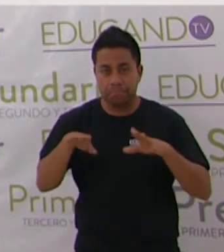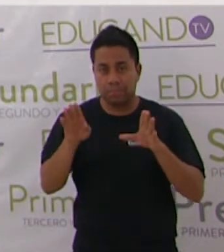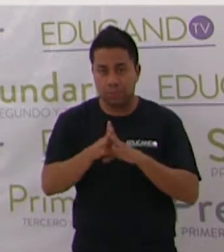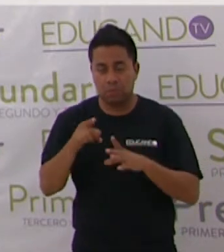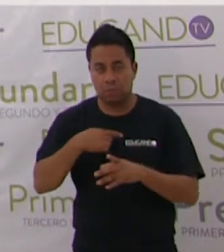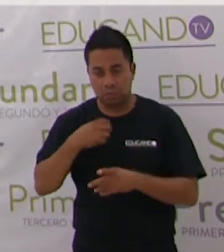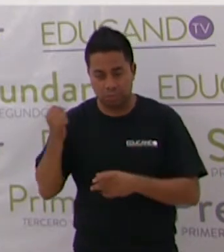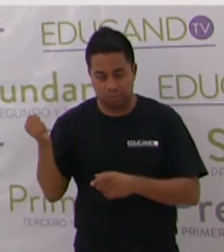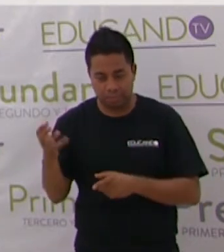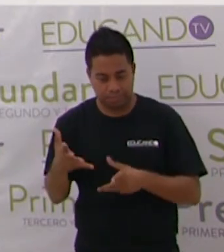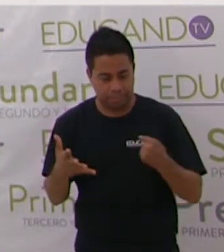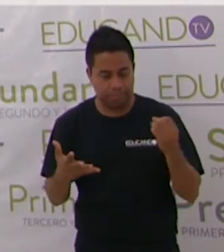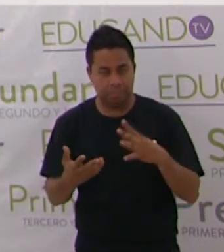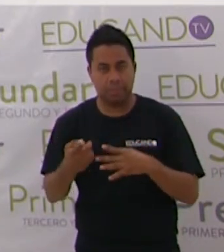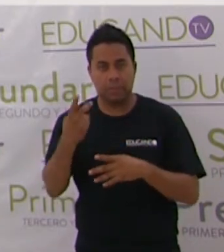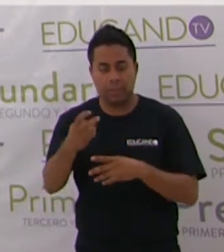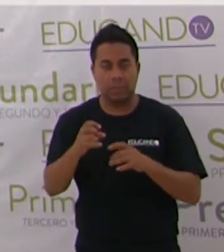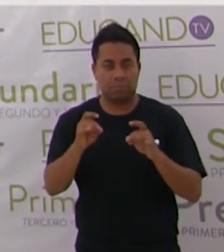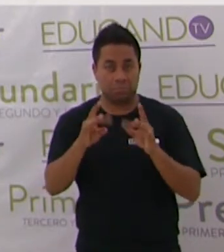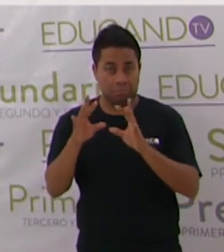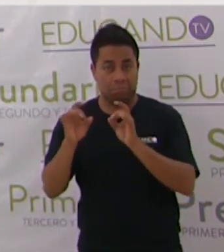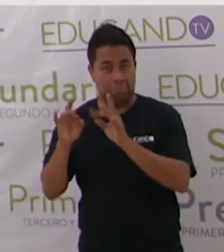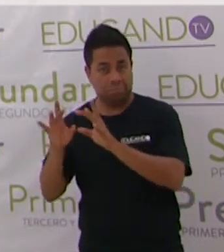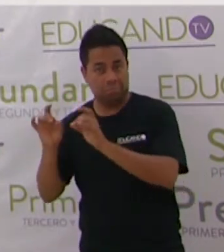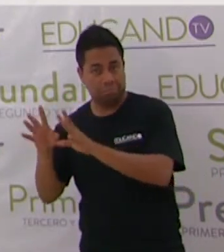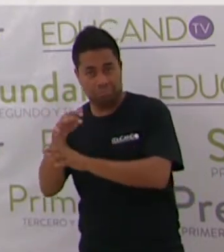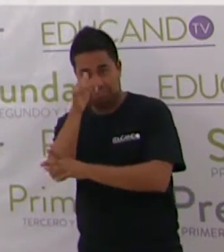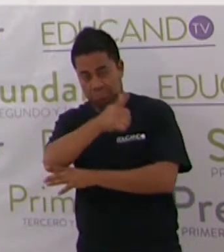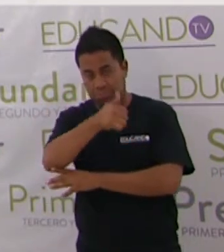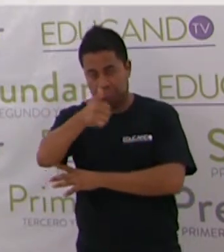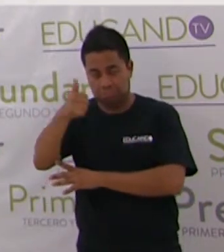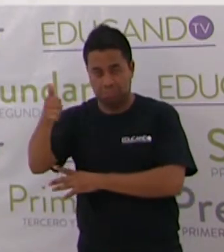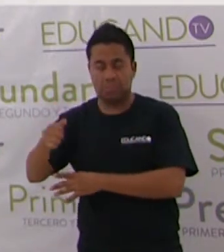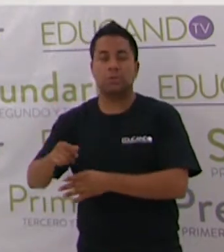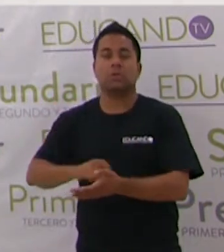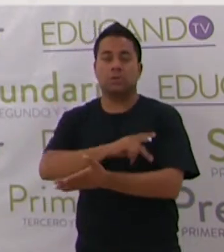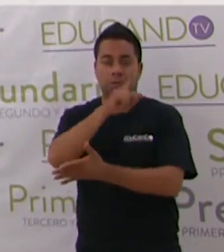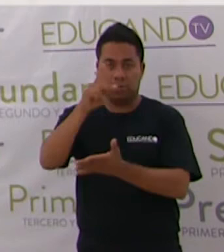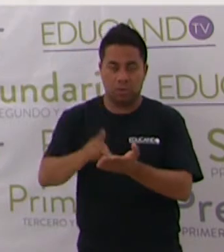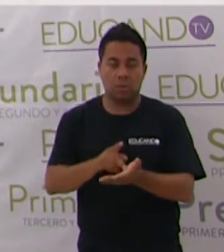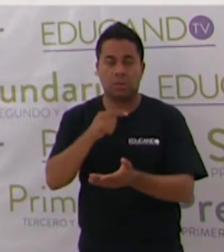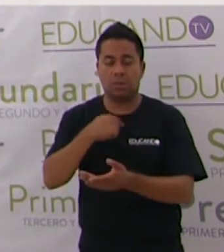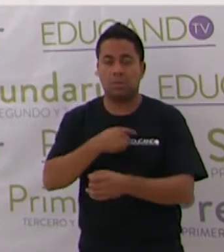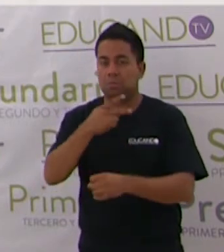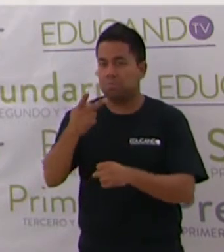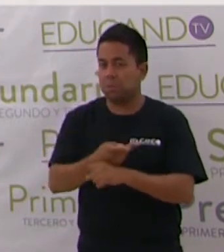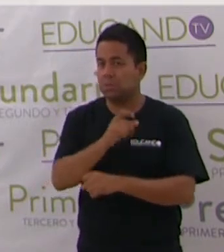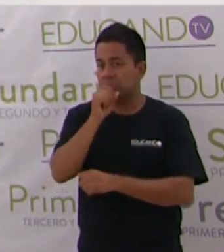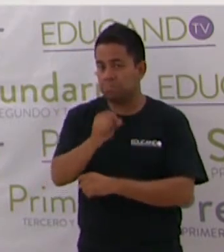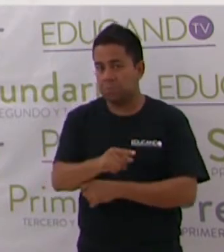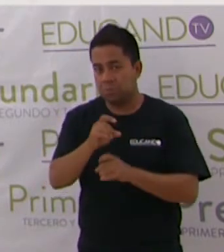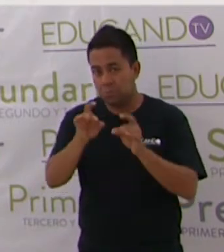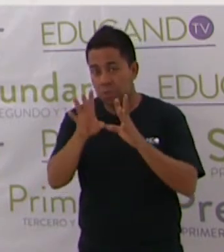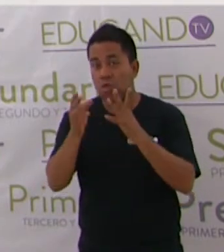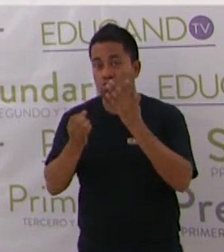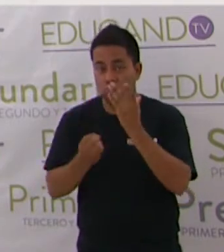lo lance es un evento, y la otra vez que lo lance va a ser un evento,